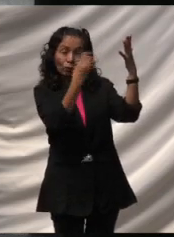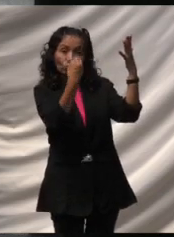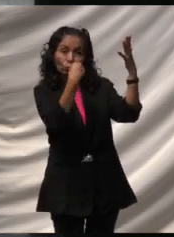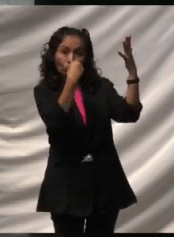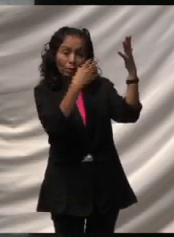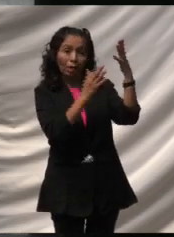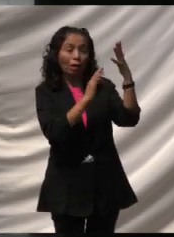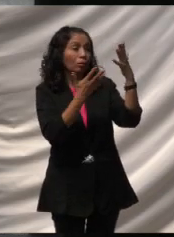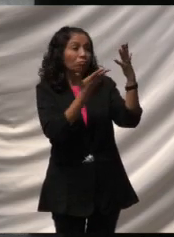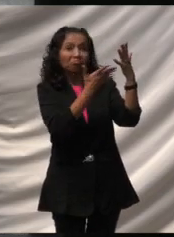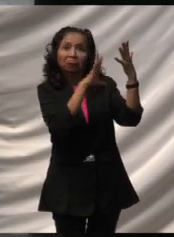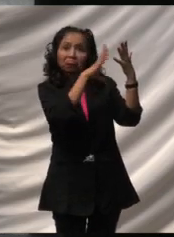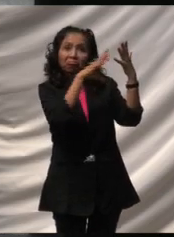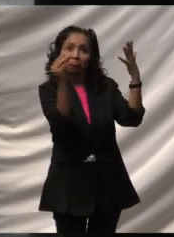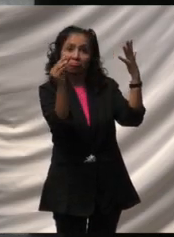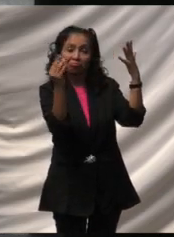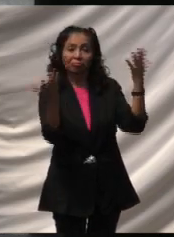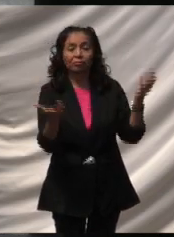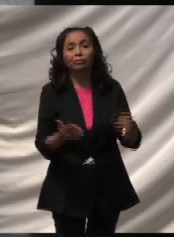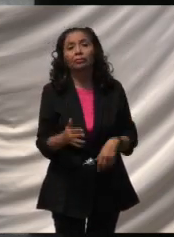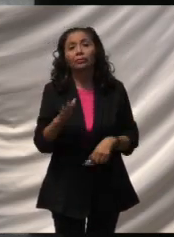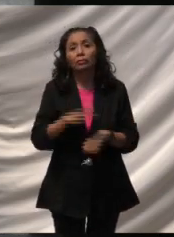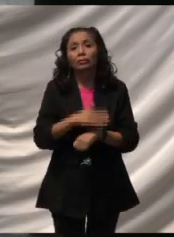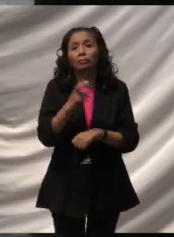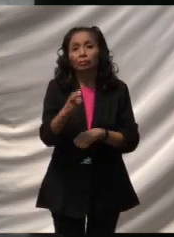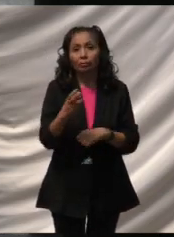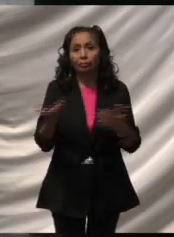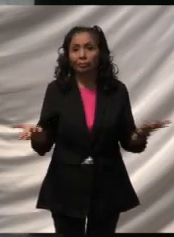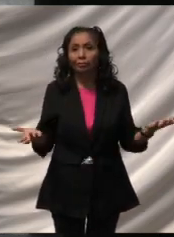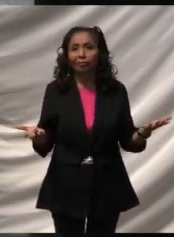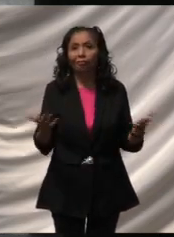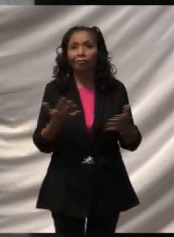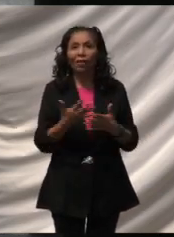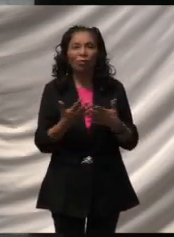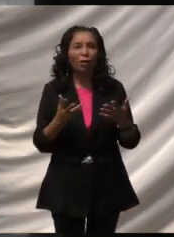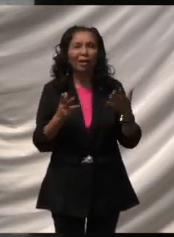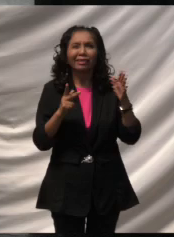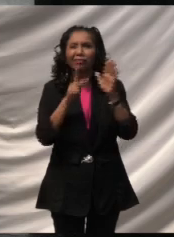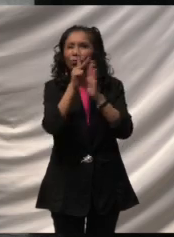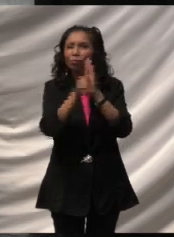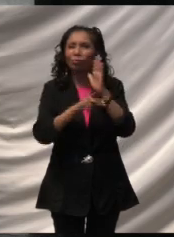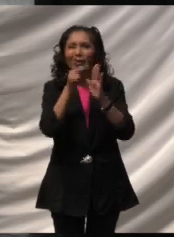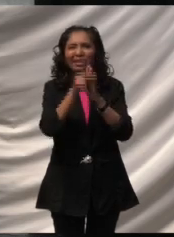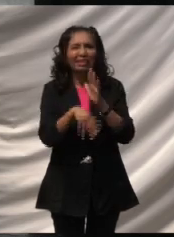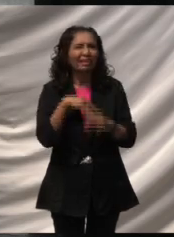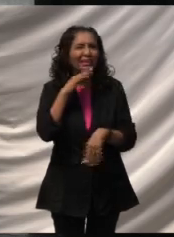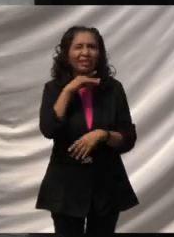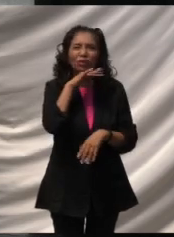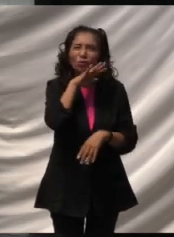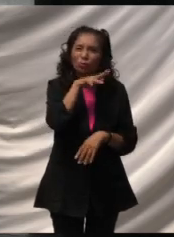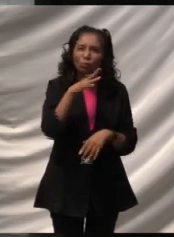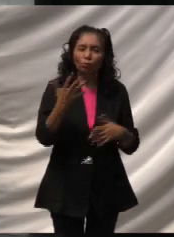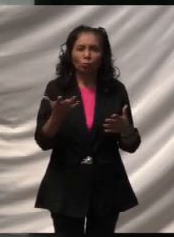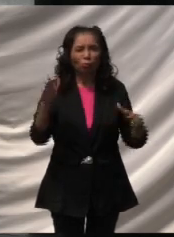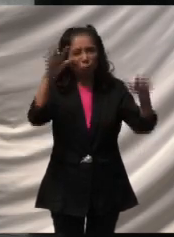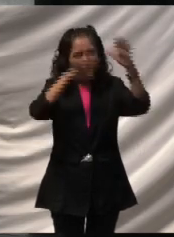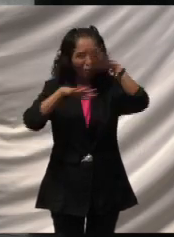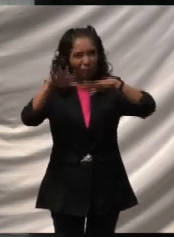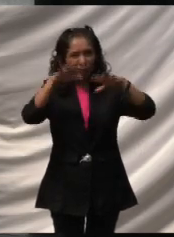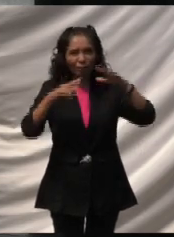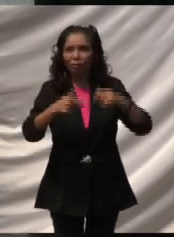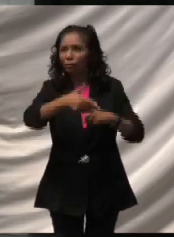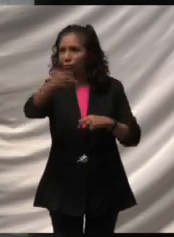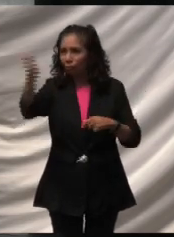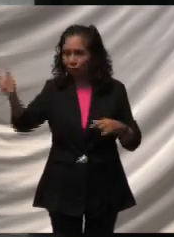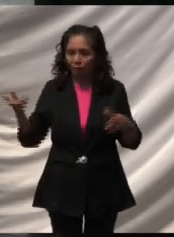fruto, ya no existe. Por eso, hoy en día tenemos un planeta contaminado. Dirijo este mensaje a todas